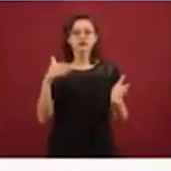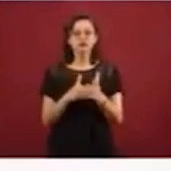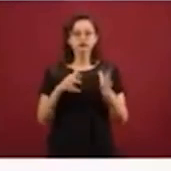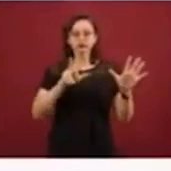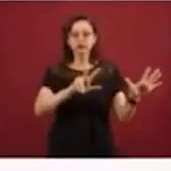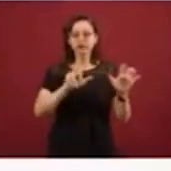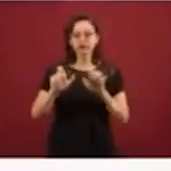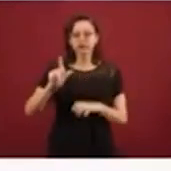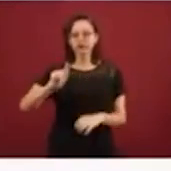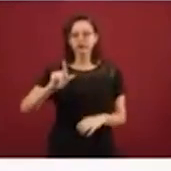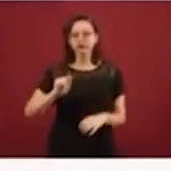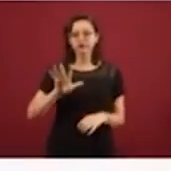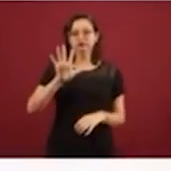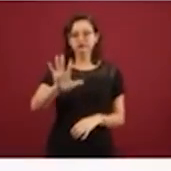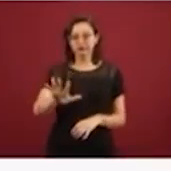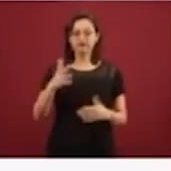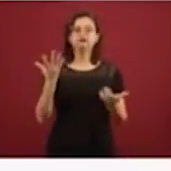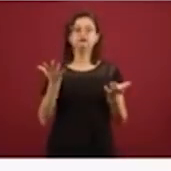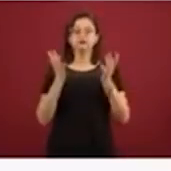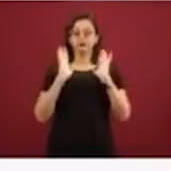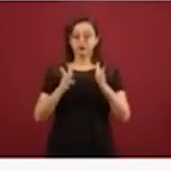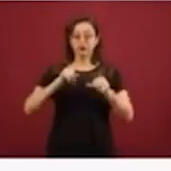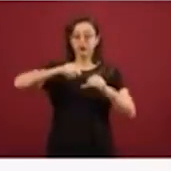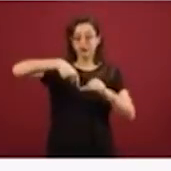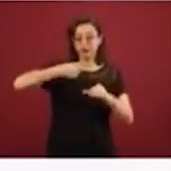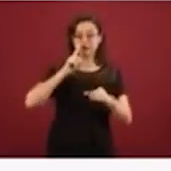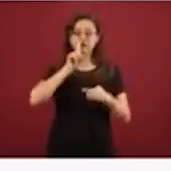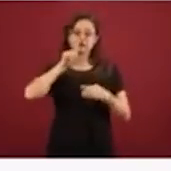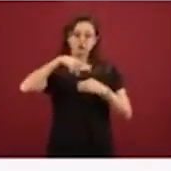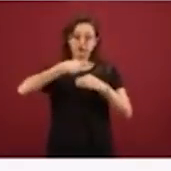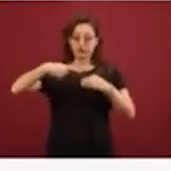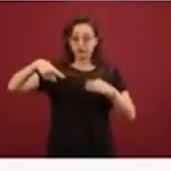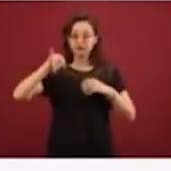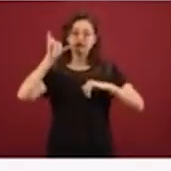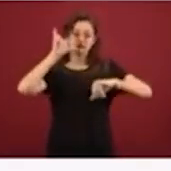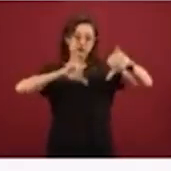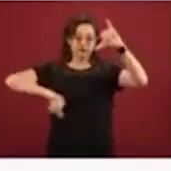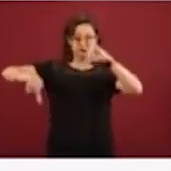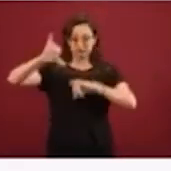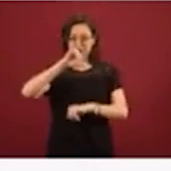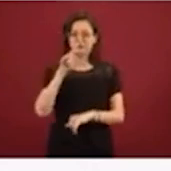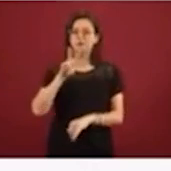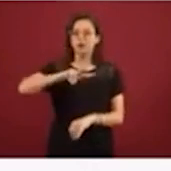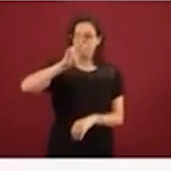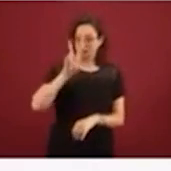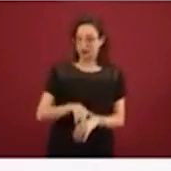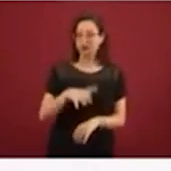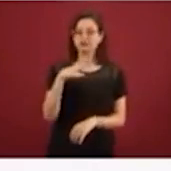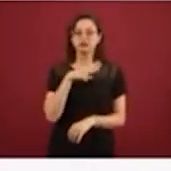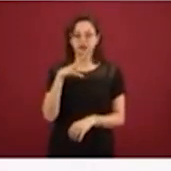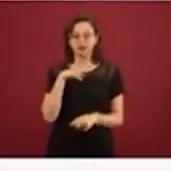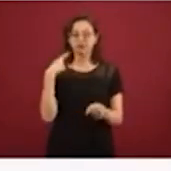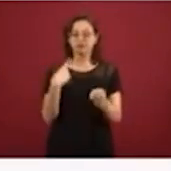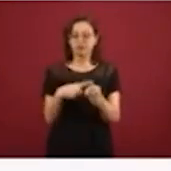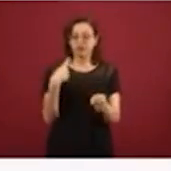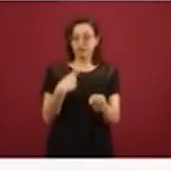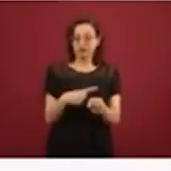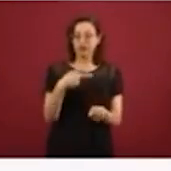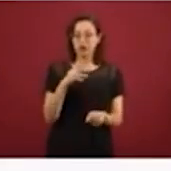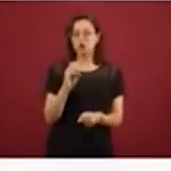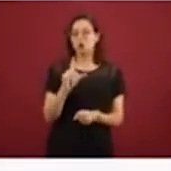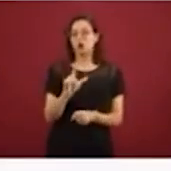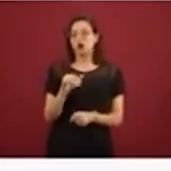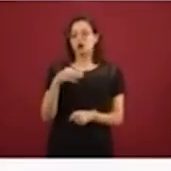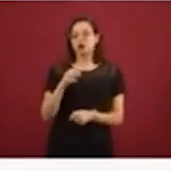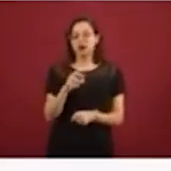casos confirmados por laboratorio es decir tienen un resultado por reacción en cadena de la polimerasa positivo